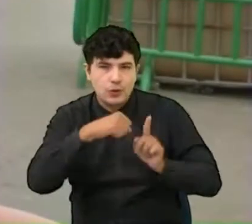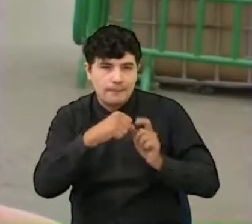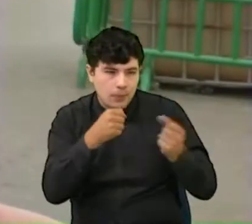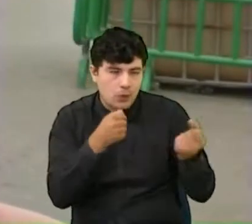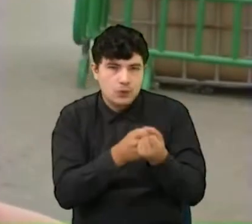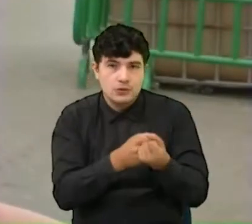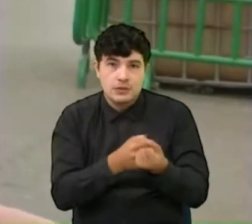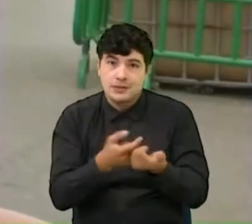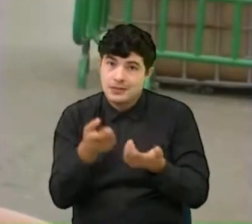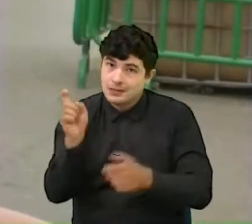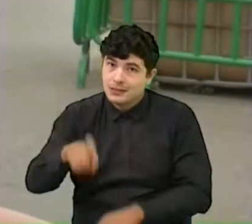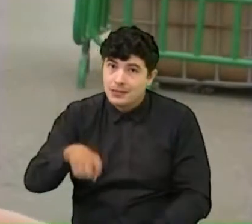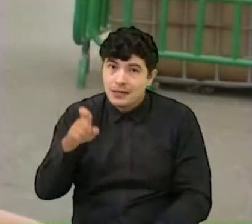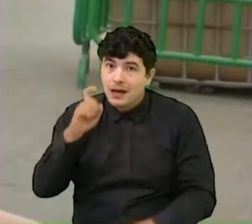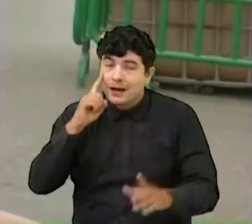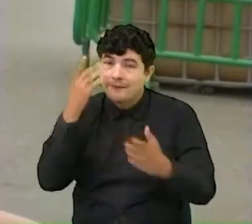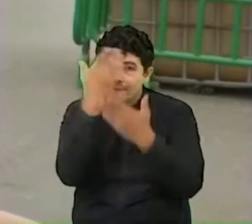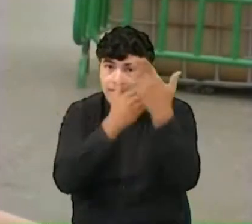sí,